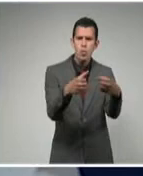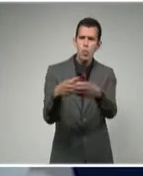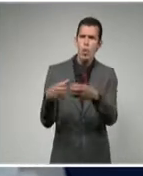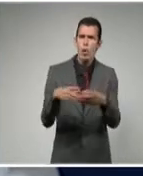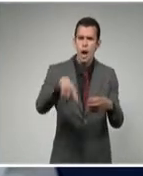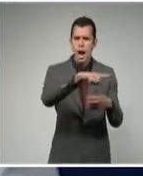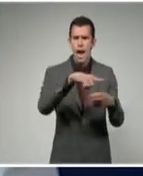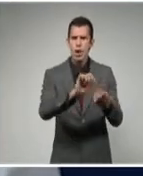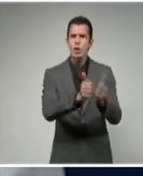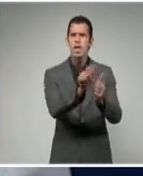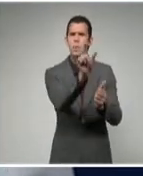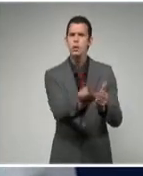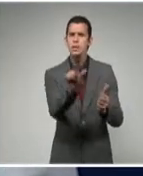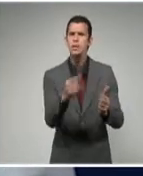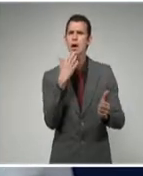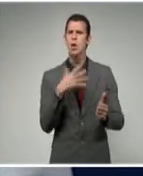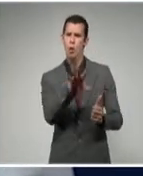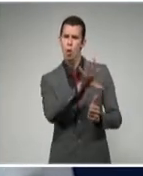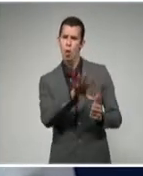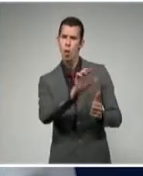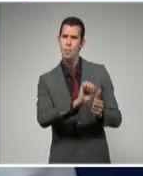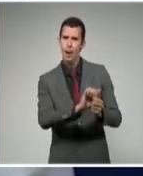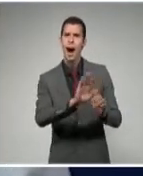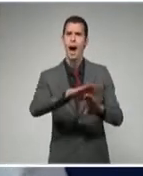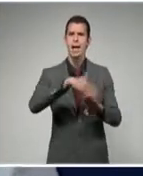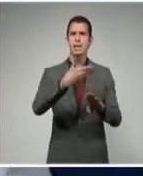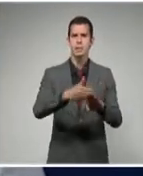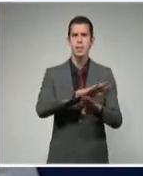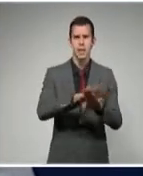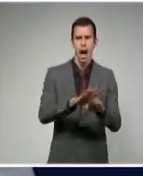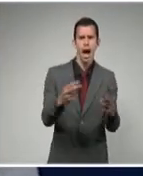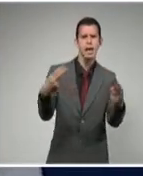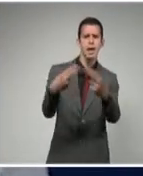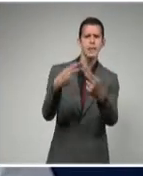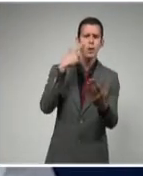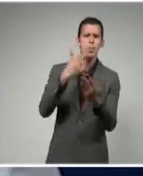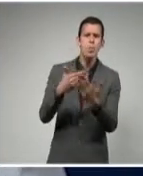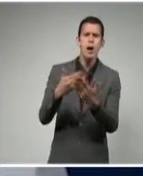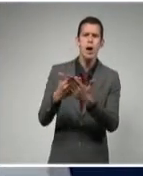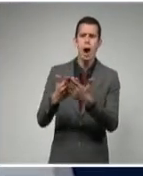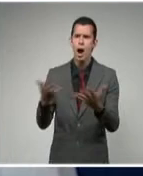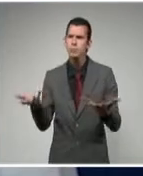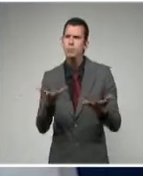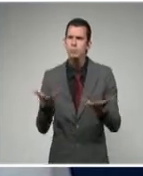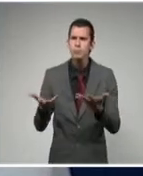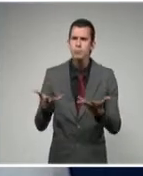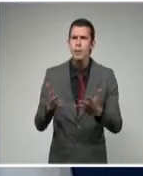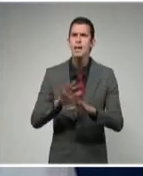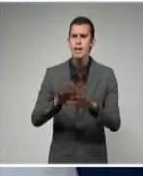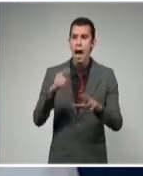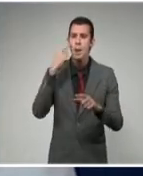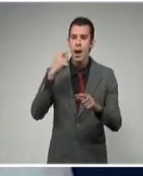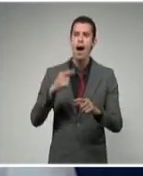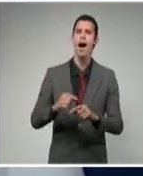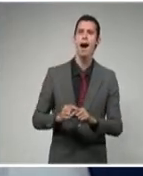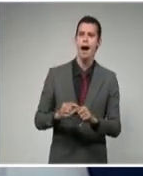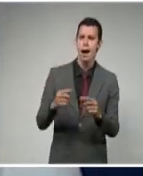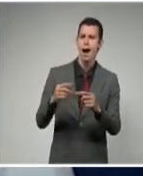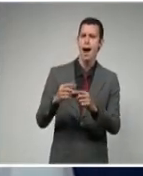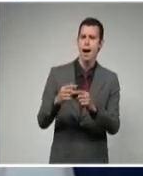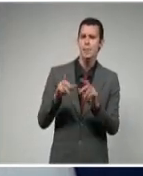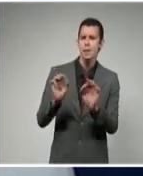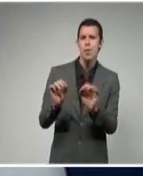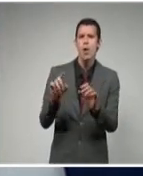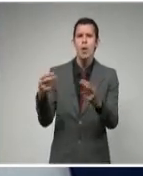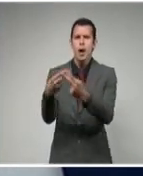modelaje. Estos tres juegos que vamos a celebrar ante el equipo de Matanzas. Y a partir de ahí, lo que reflejen estos juegos, bueno, pues entonces iremos a